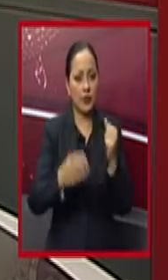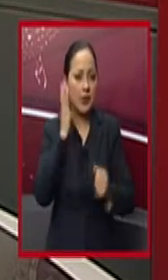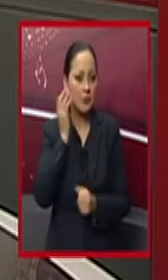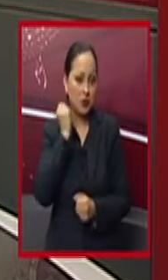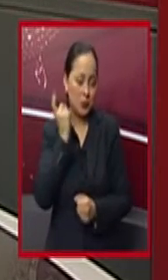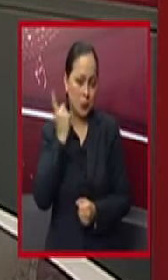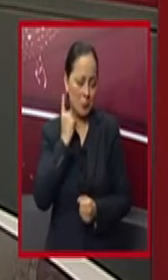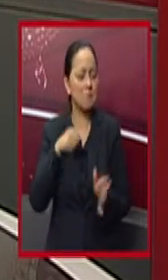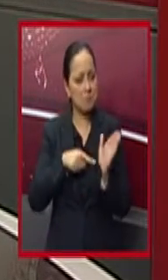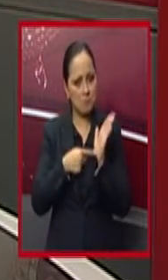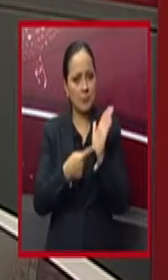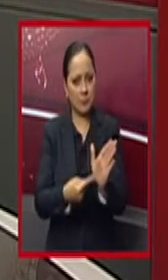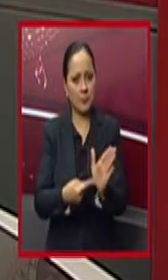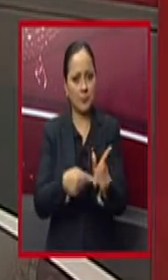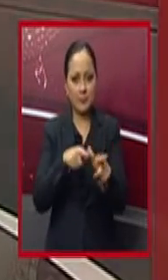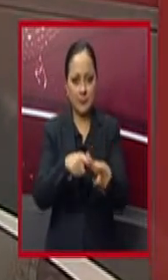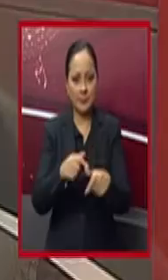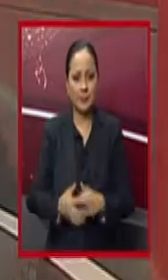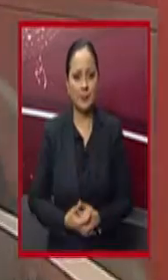Permanente. Continuamos.